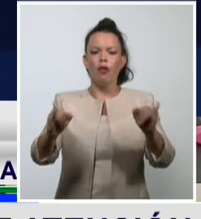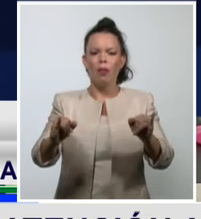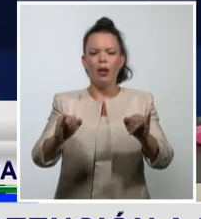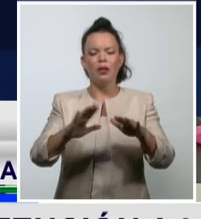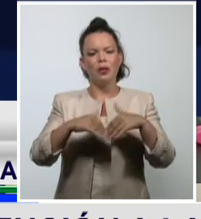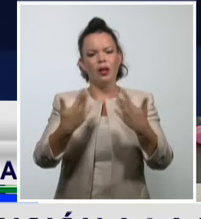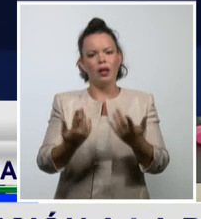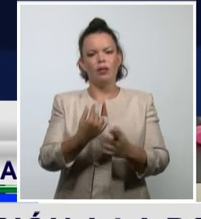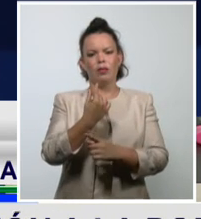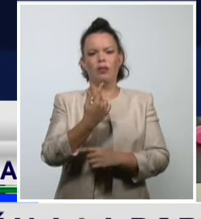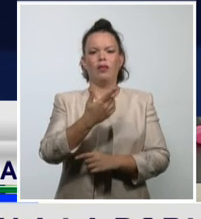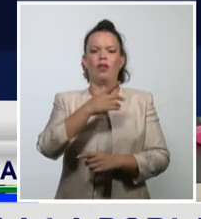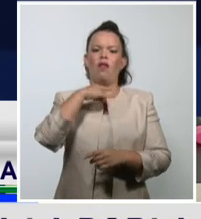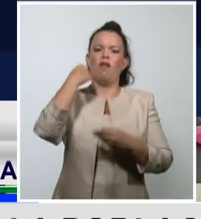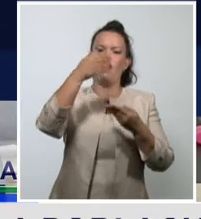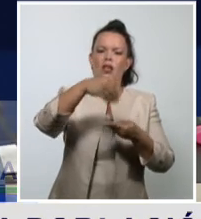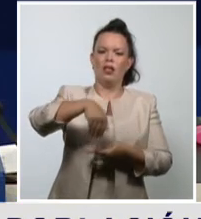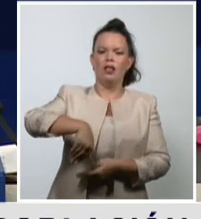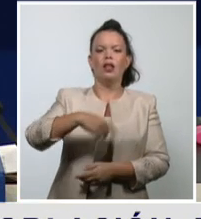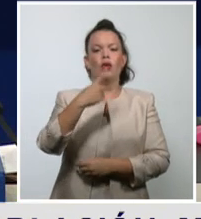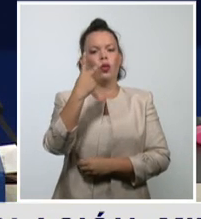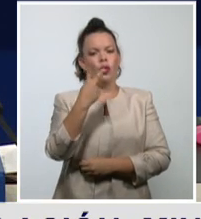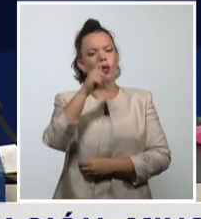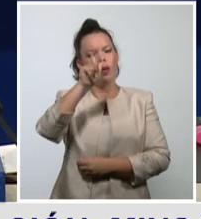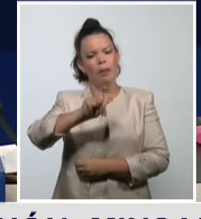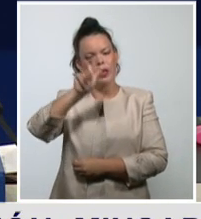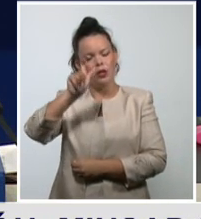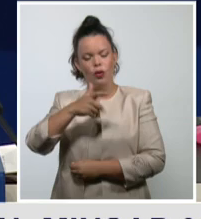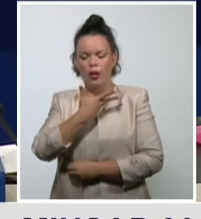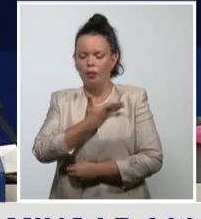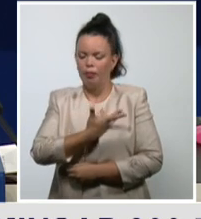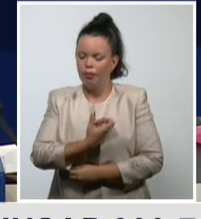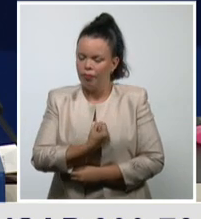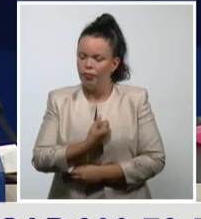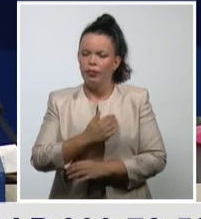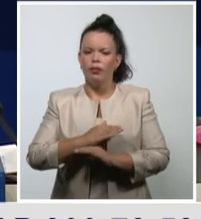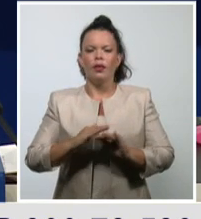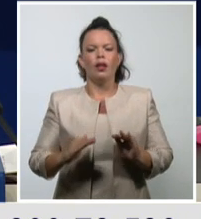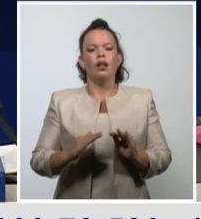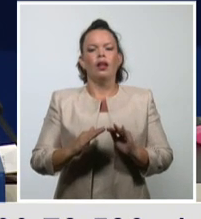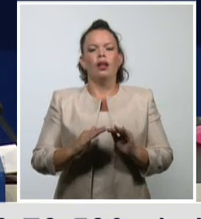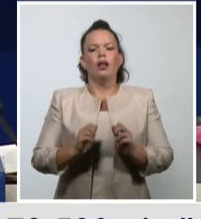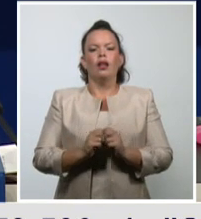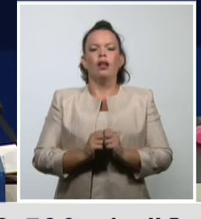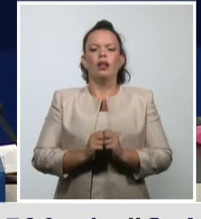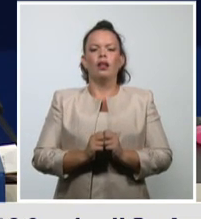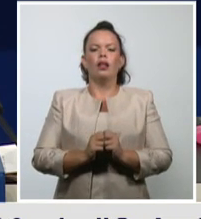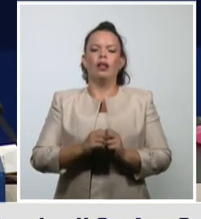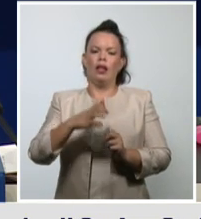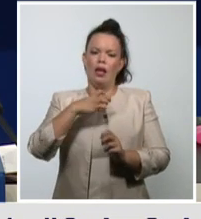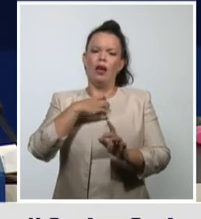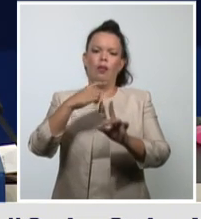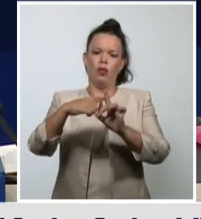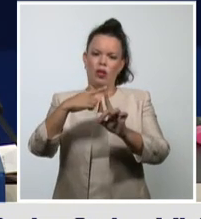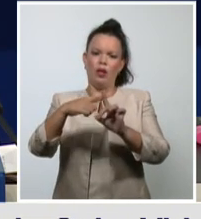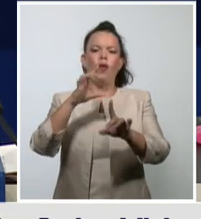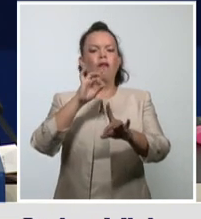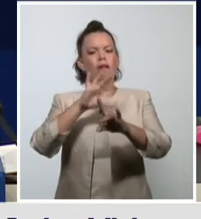fallecimiento de dos pacientes que estaban diagnosticados como COVID-19.